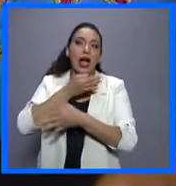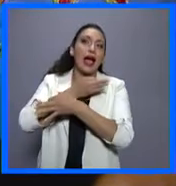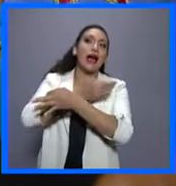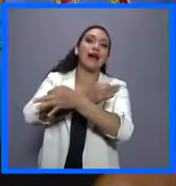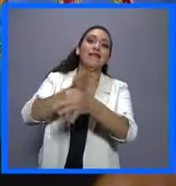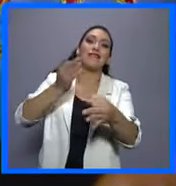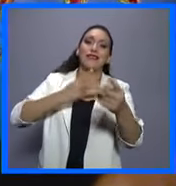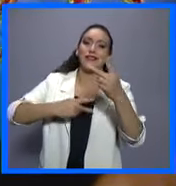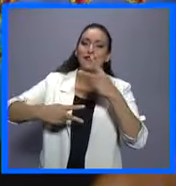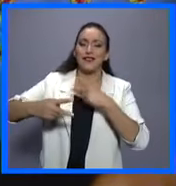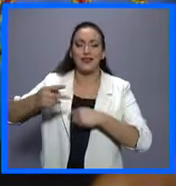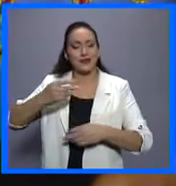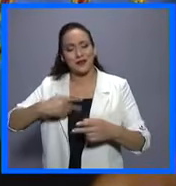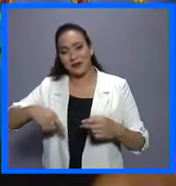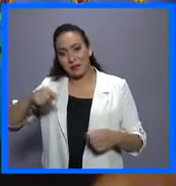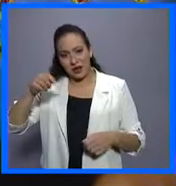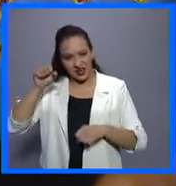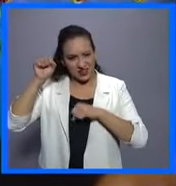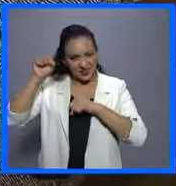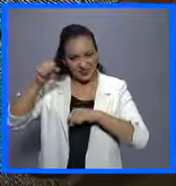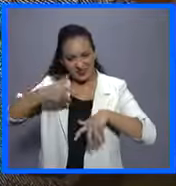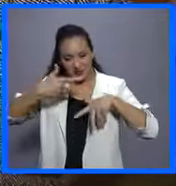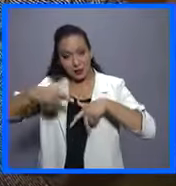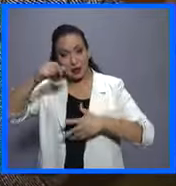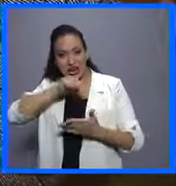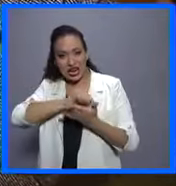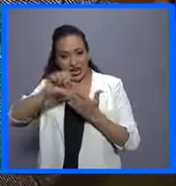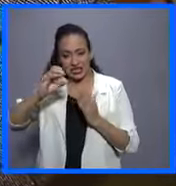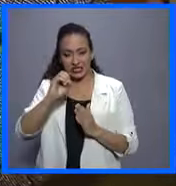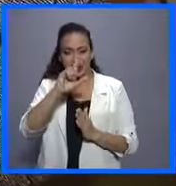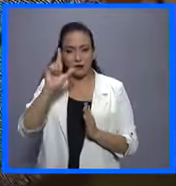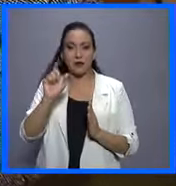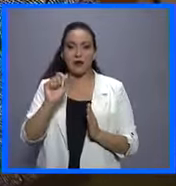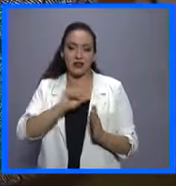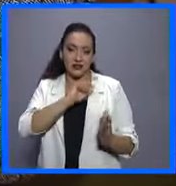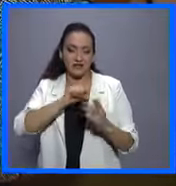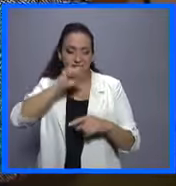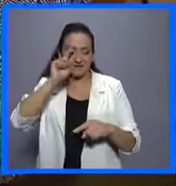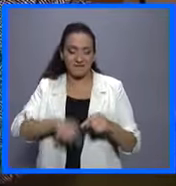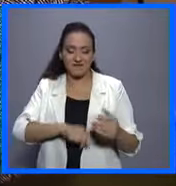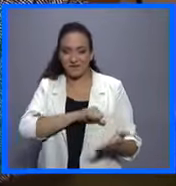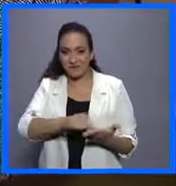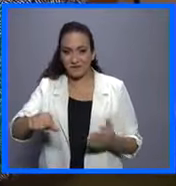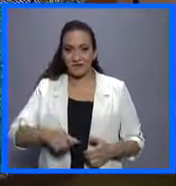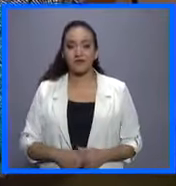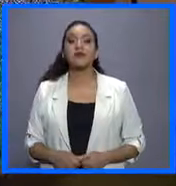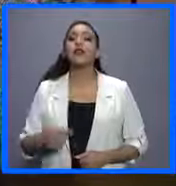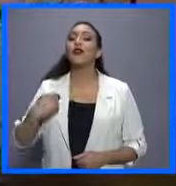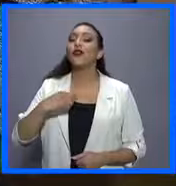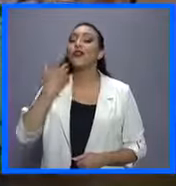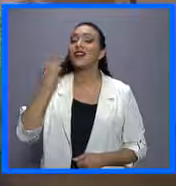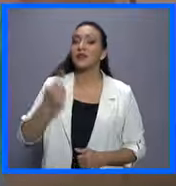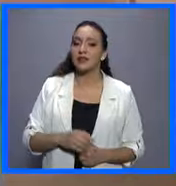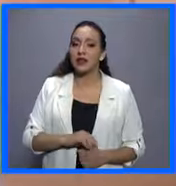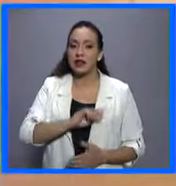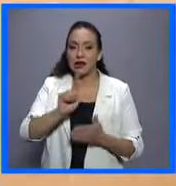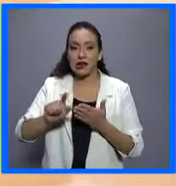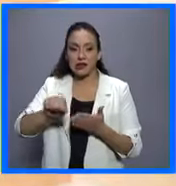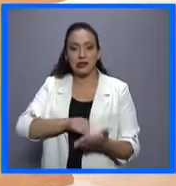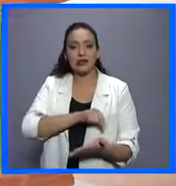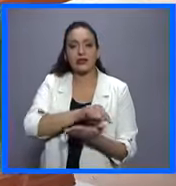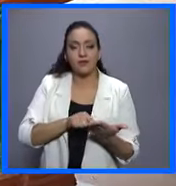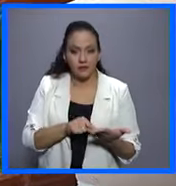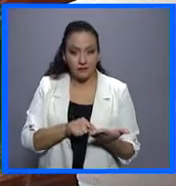lucha hasta echar abajo toda la norma oficial 020. Pues en realidad lo que estamos buscando es la anulación de la